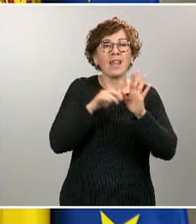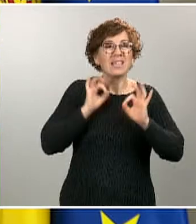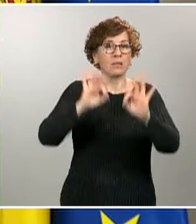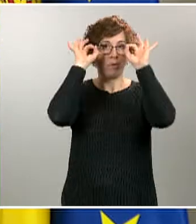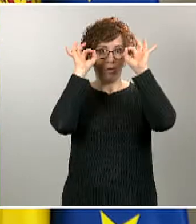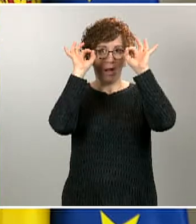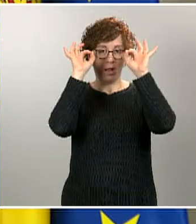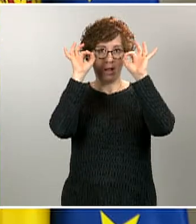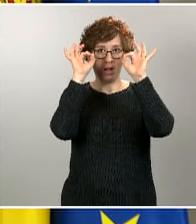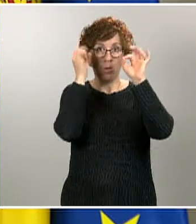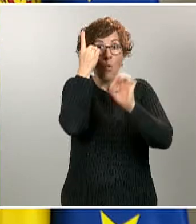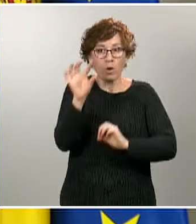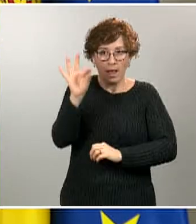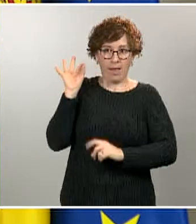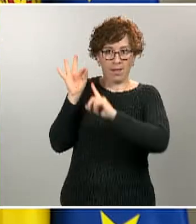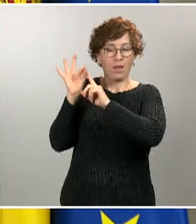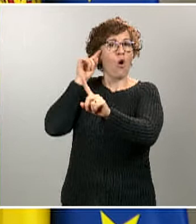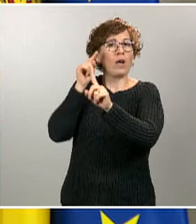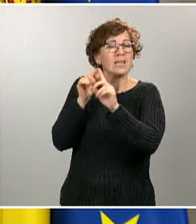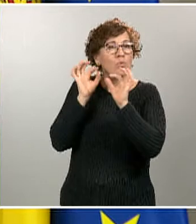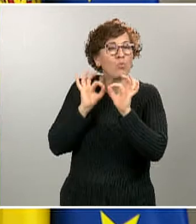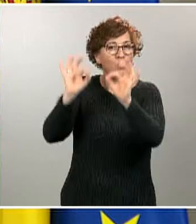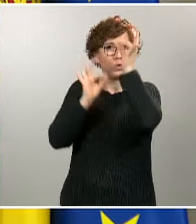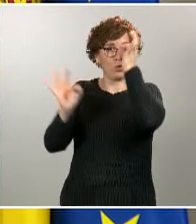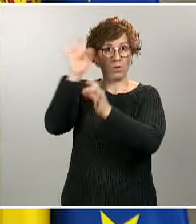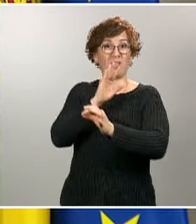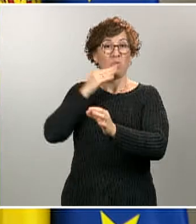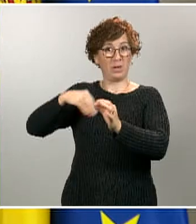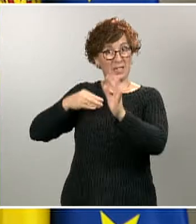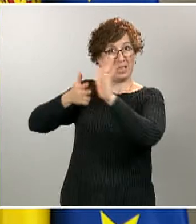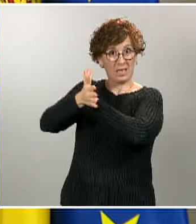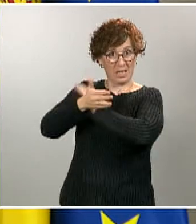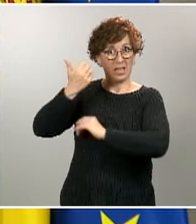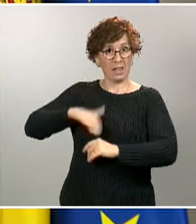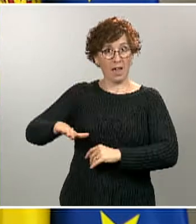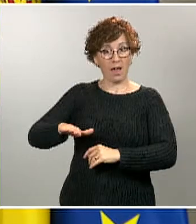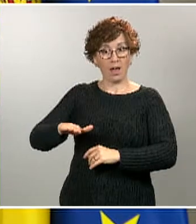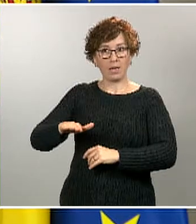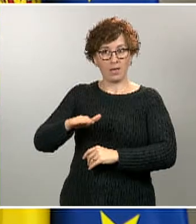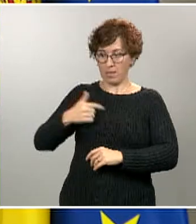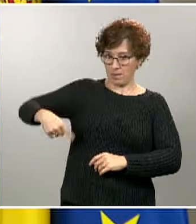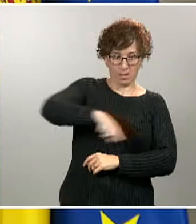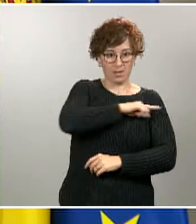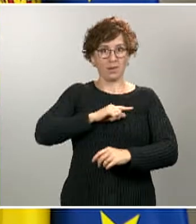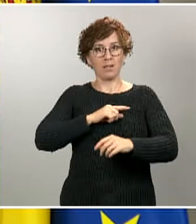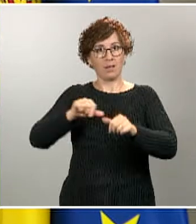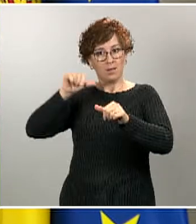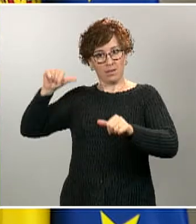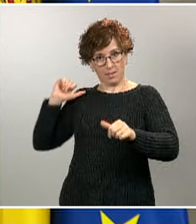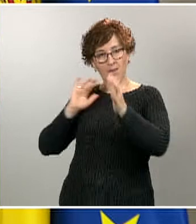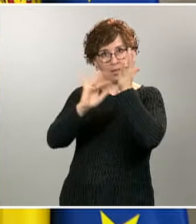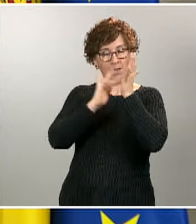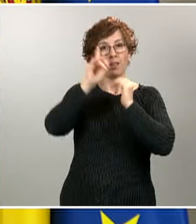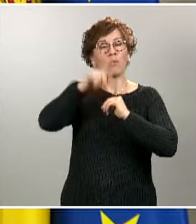en su día explicó el presidente del Gobierno y hemos ido reiterando en distintas comparecencias otros miembros del Gobierno, descargar de presión asistencial sobre todo a las